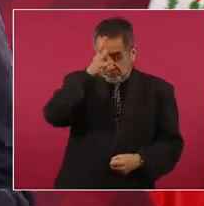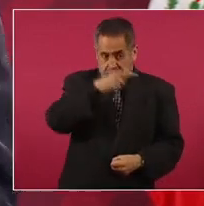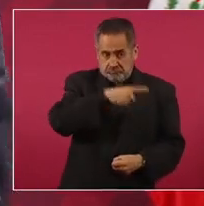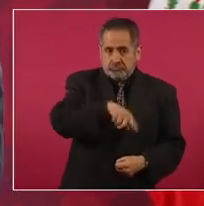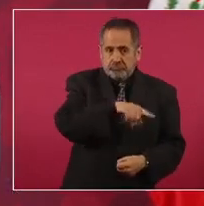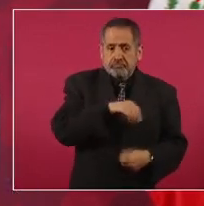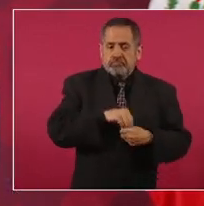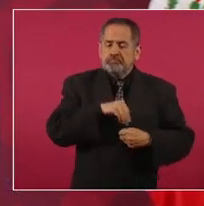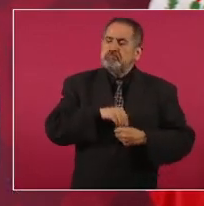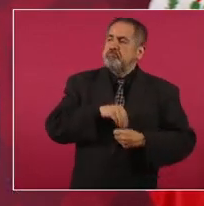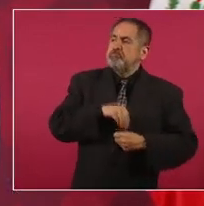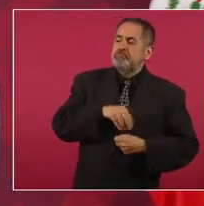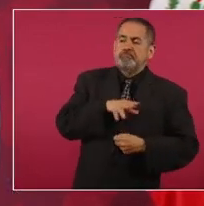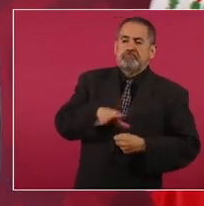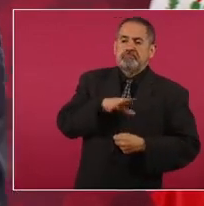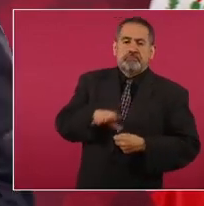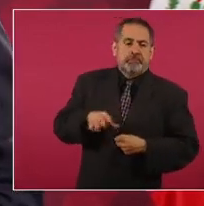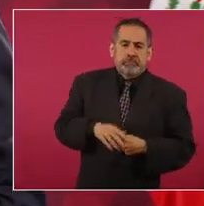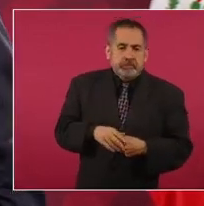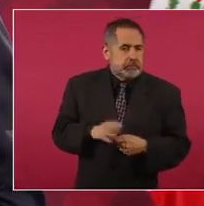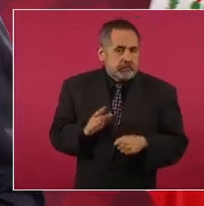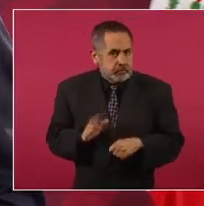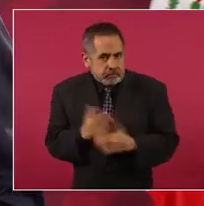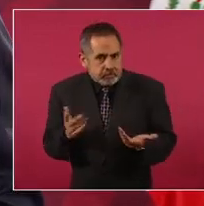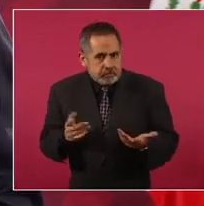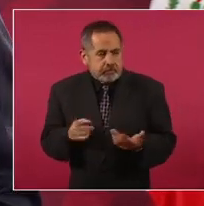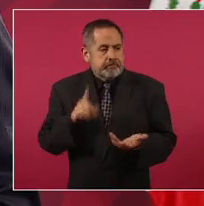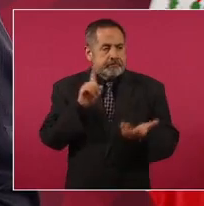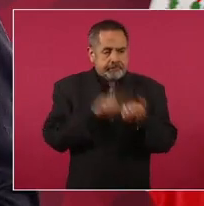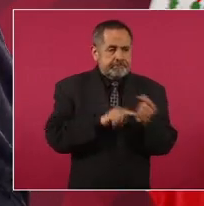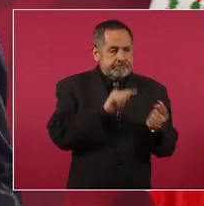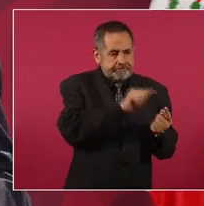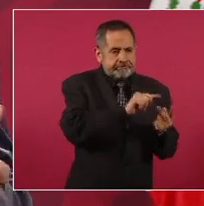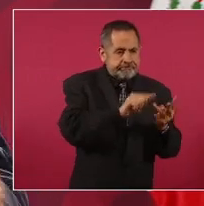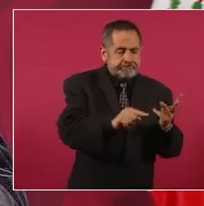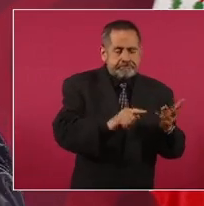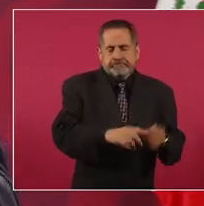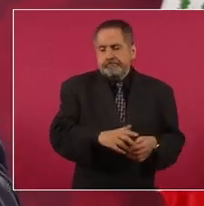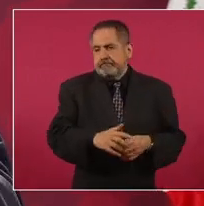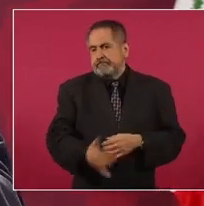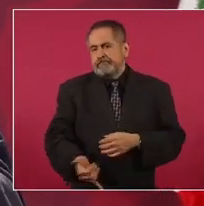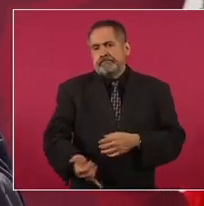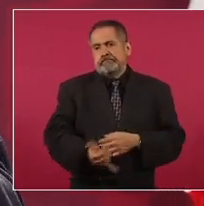porque se cometió un error